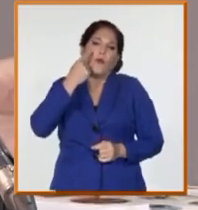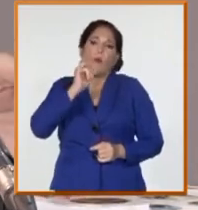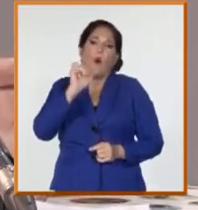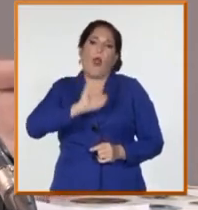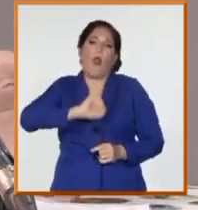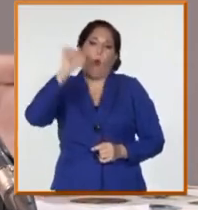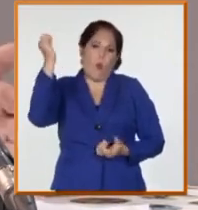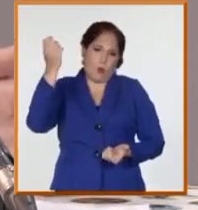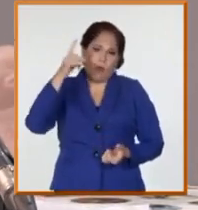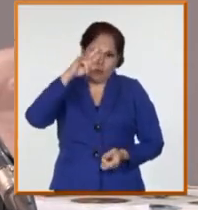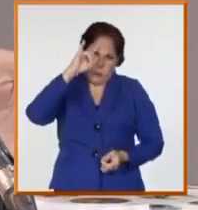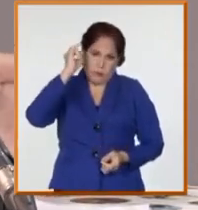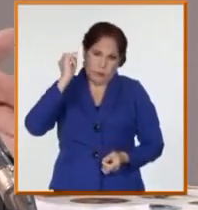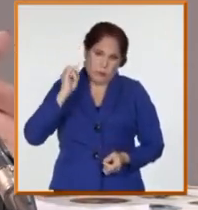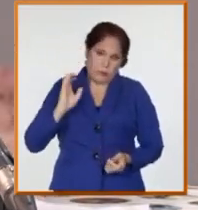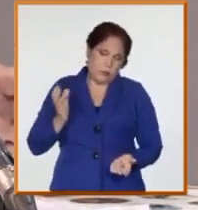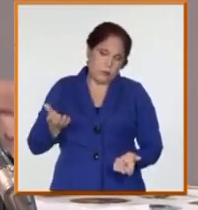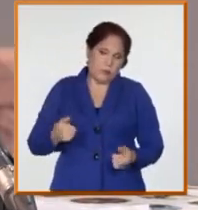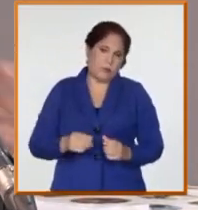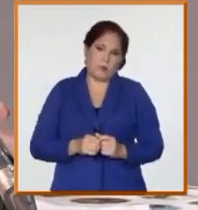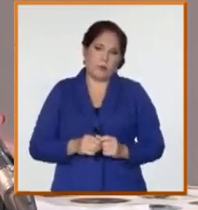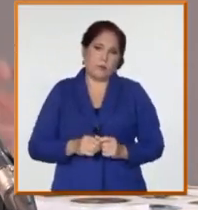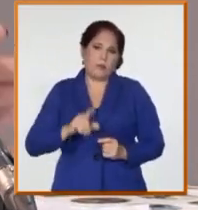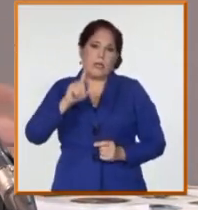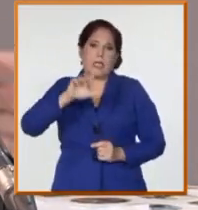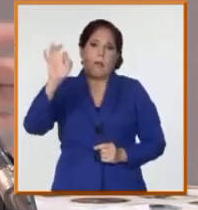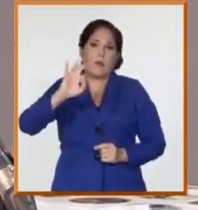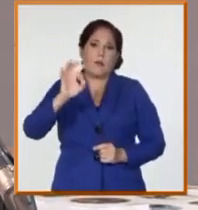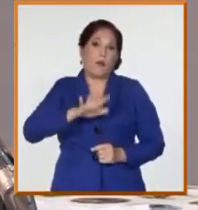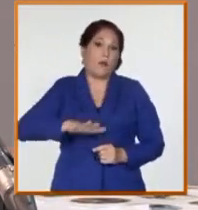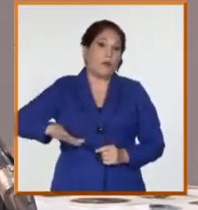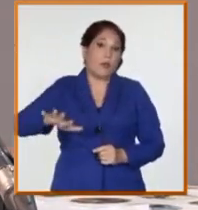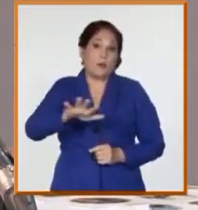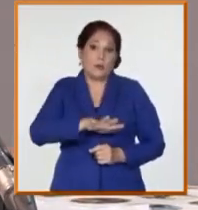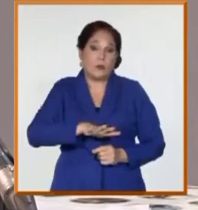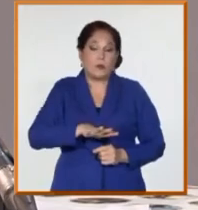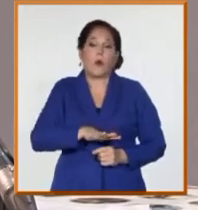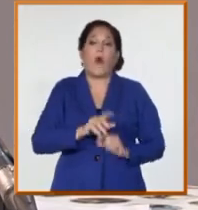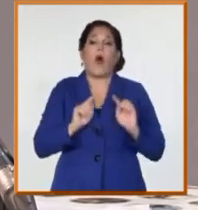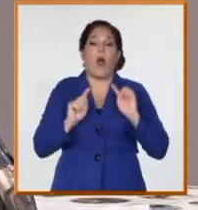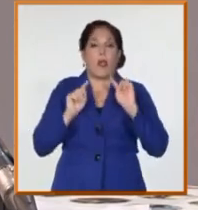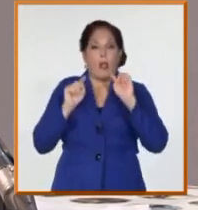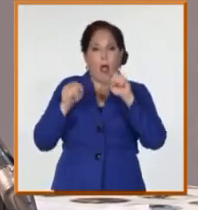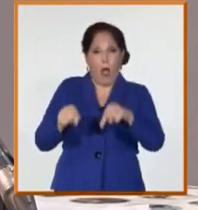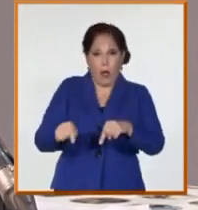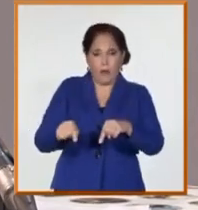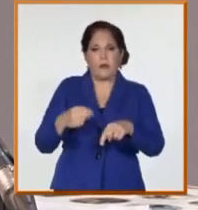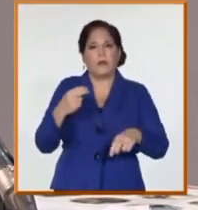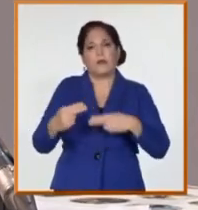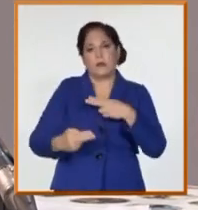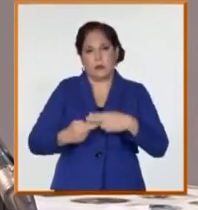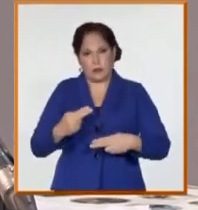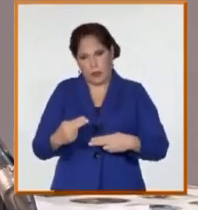realidad es que prácticamente podemos decir que el 100% de todas las operaciones están bajo operaciones